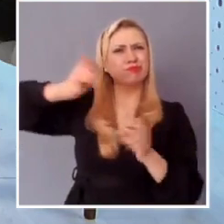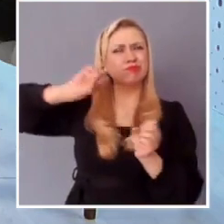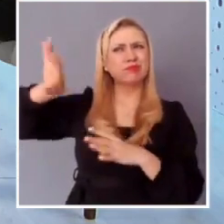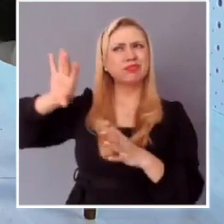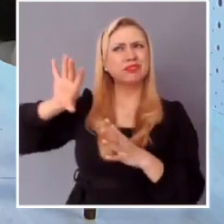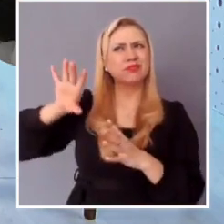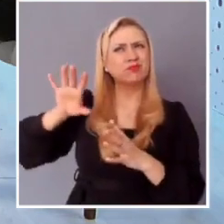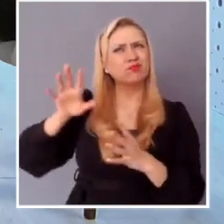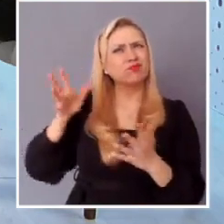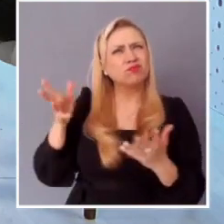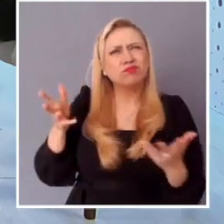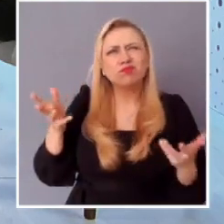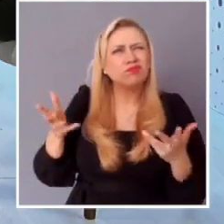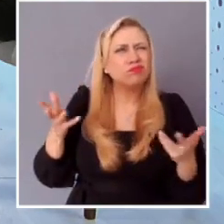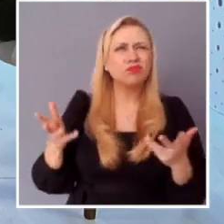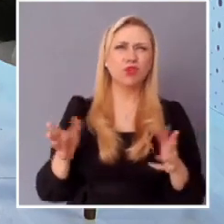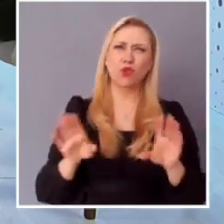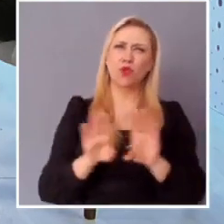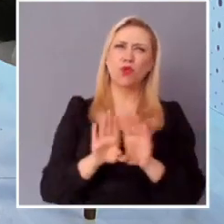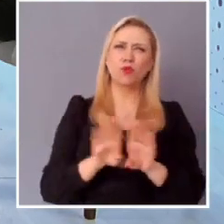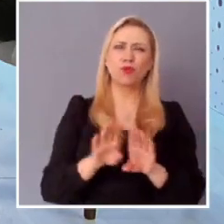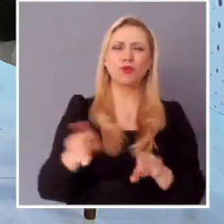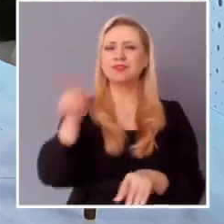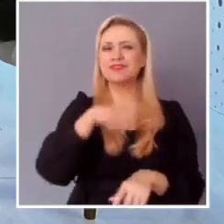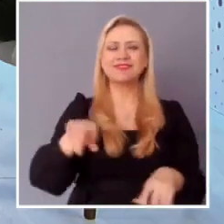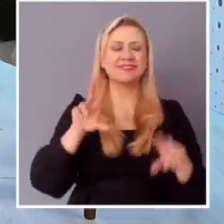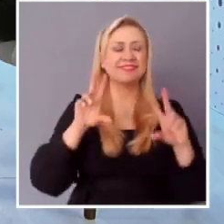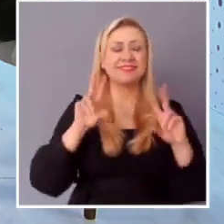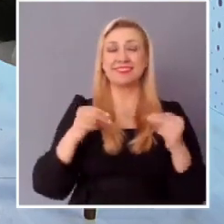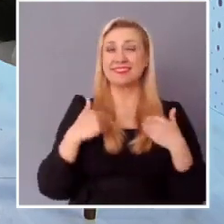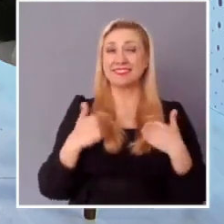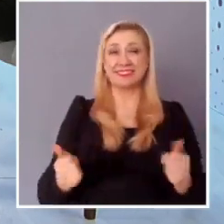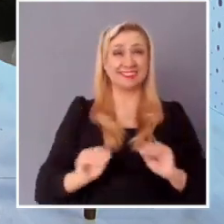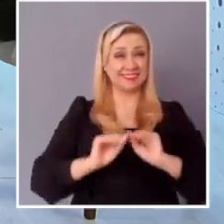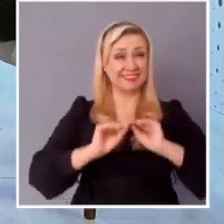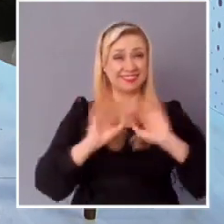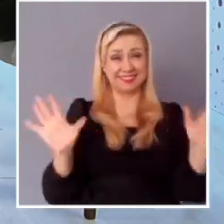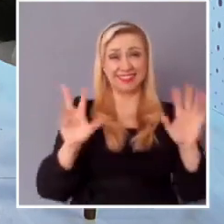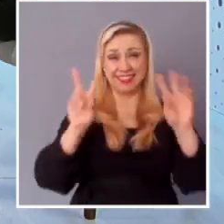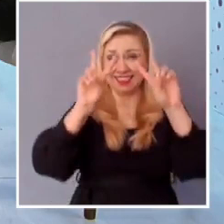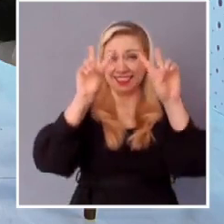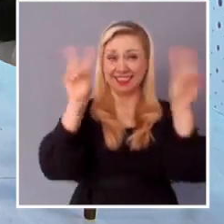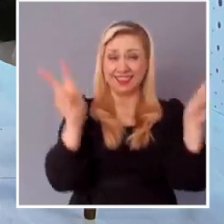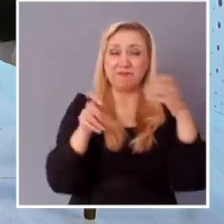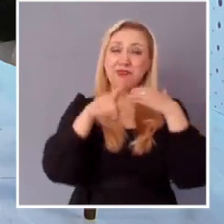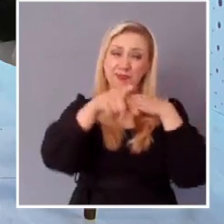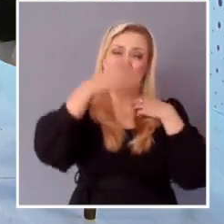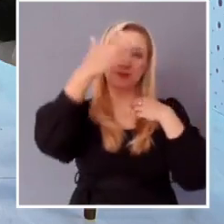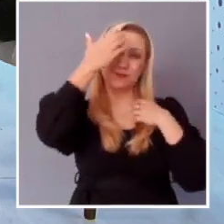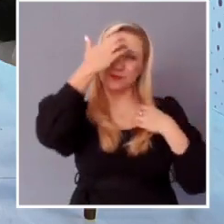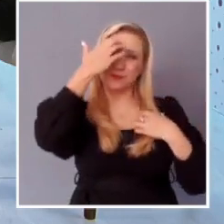Trata de hacerlo lo más fácil posible, digamos, Claro. para quienes no comprendemos del todo el tema. ¿Y cuál va a ser el